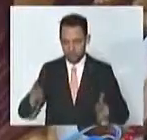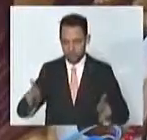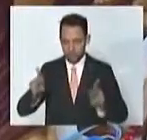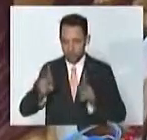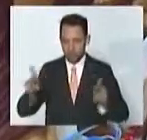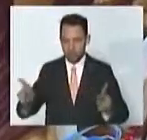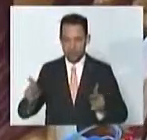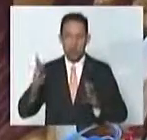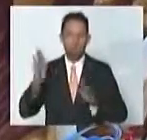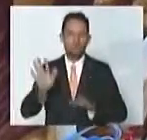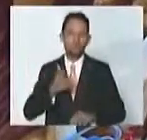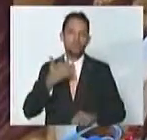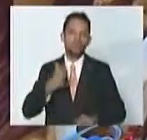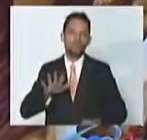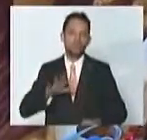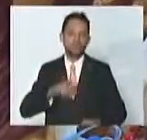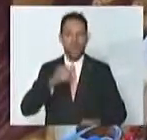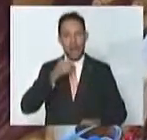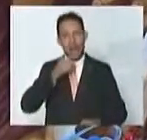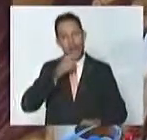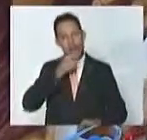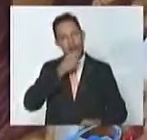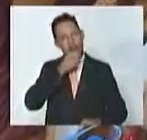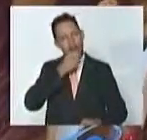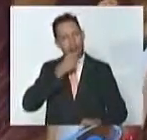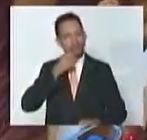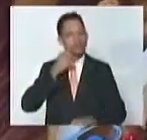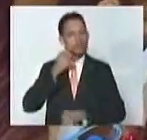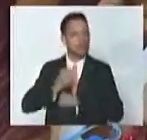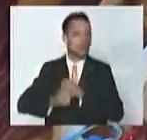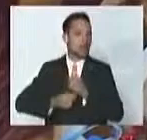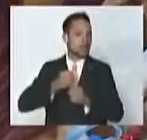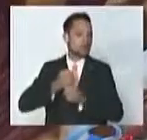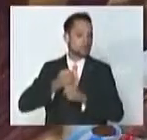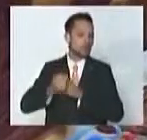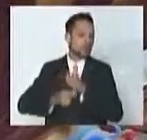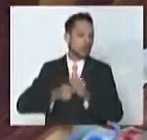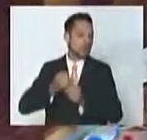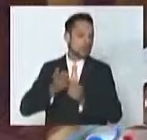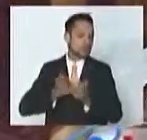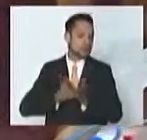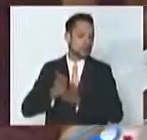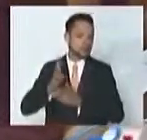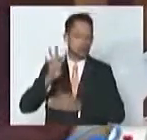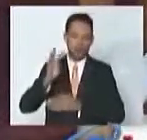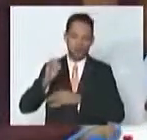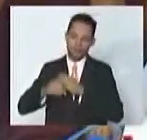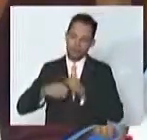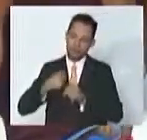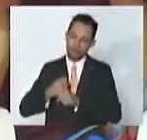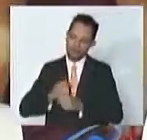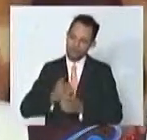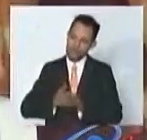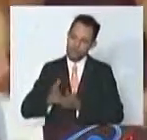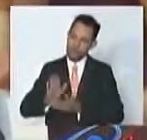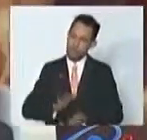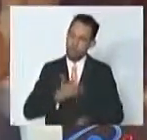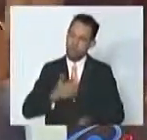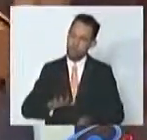cante mucho, y uno dice, pero si lleva 30 años hablando, 40 años cantando,